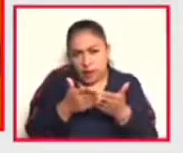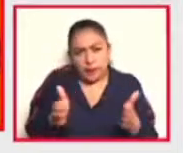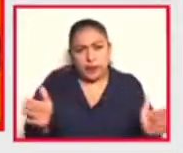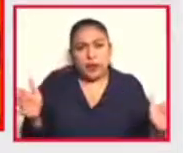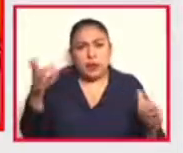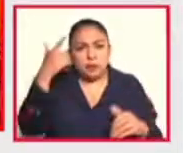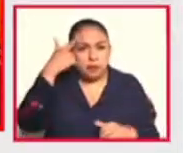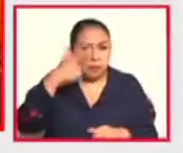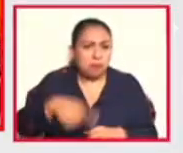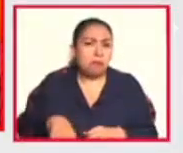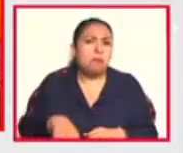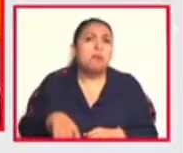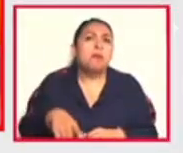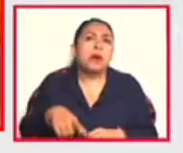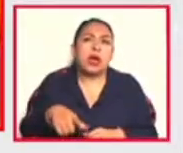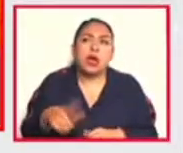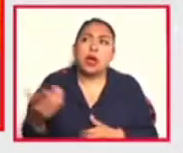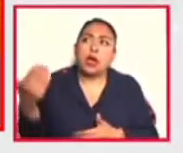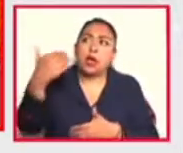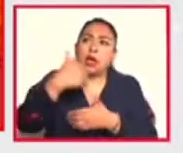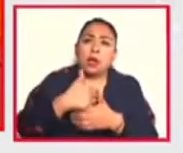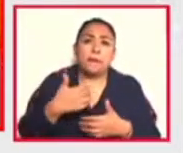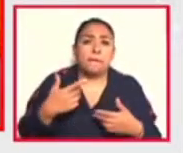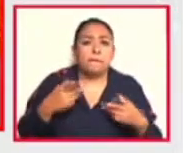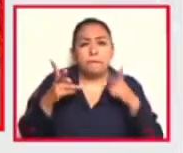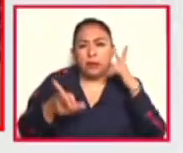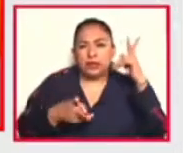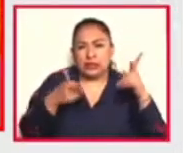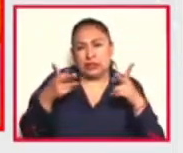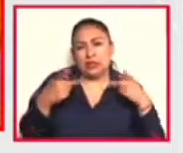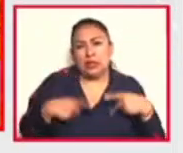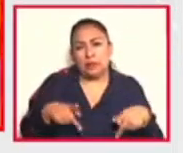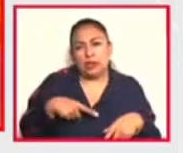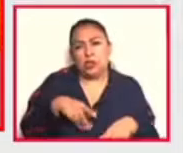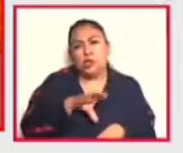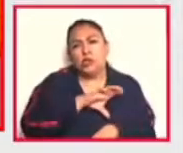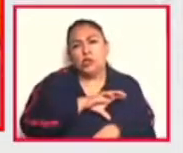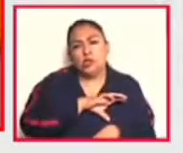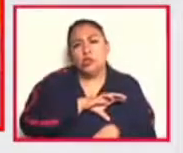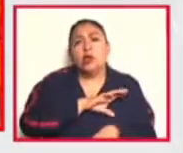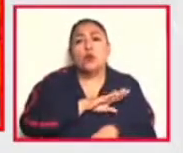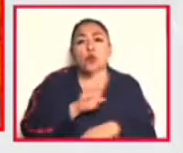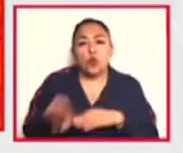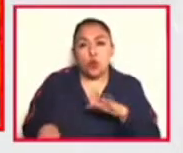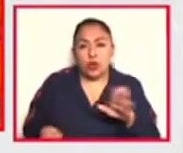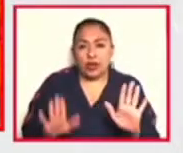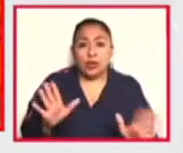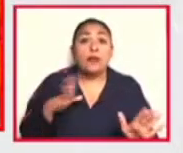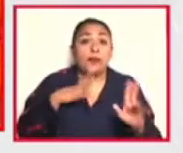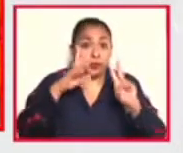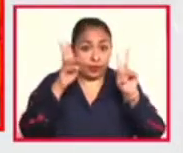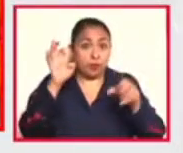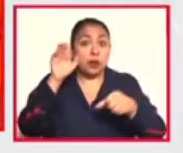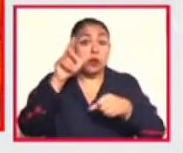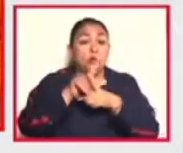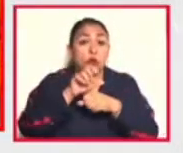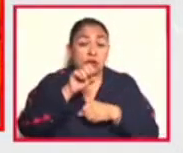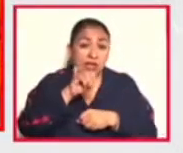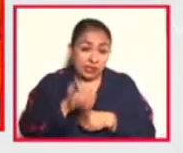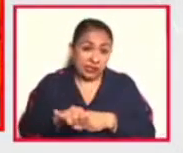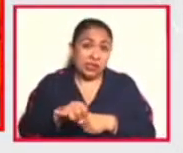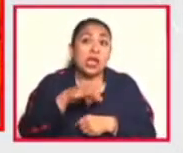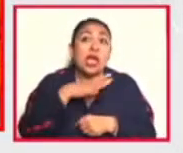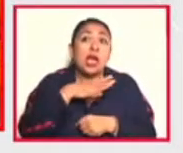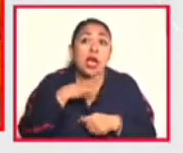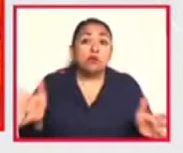que se han ido. Es un tema cultural, si bien es cierto que se ha promovido como un tema turístico, no, esto